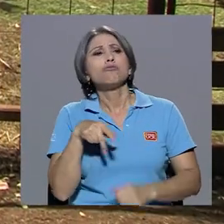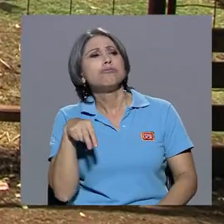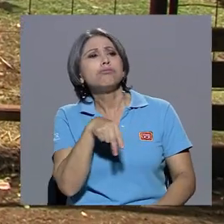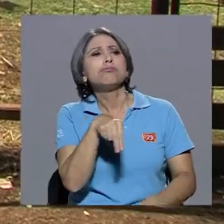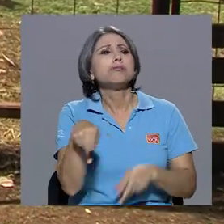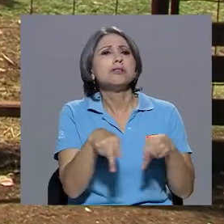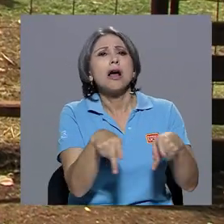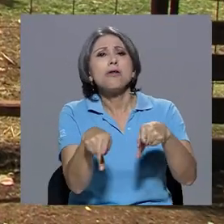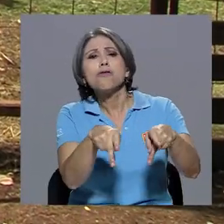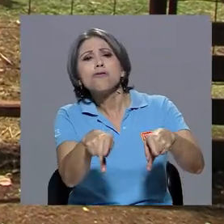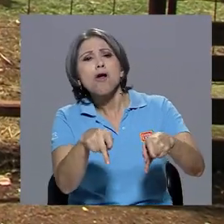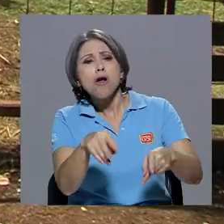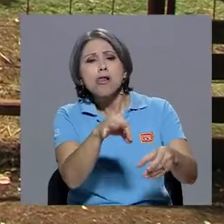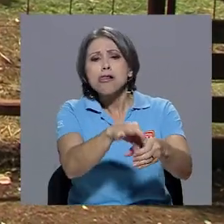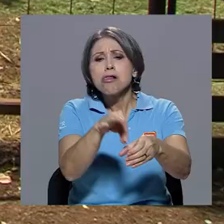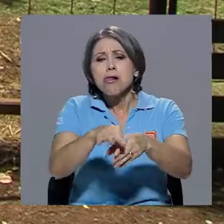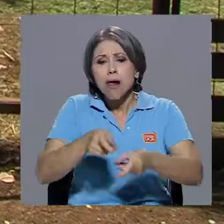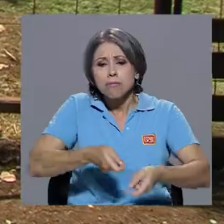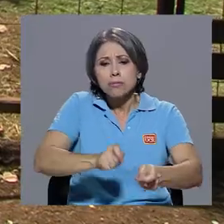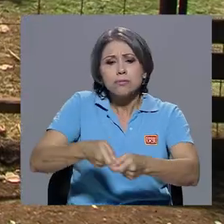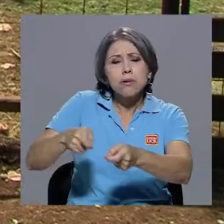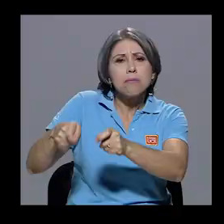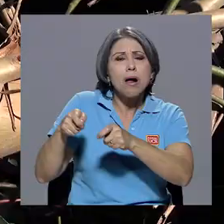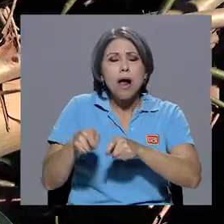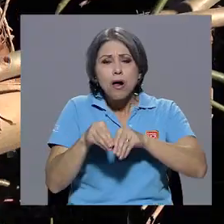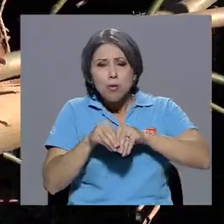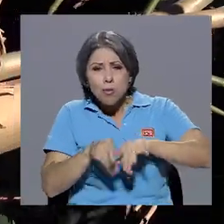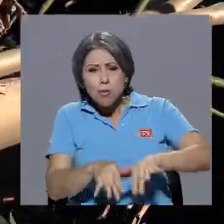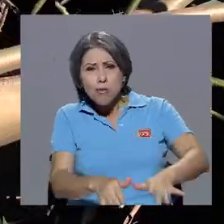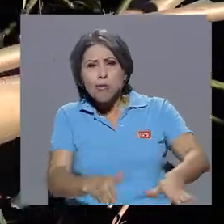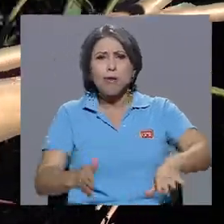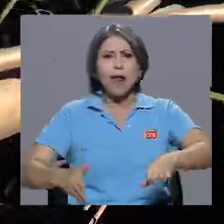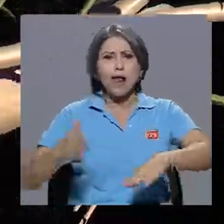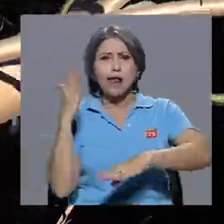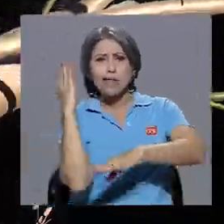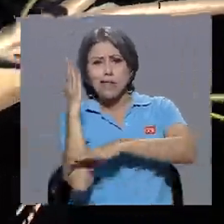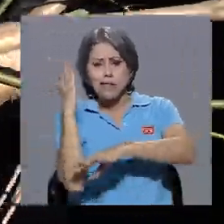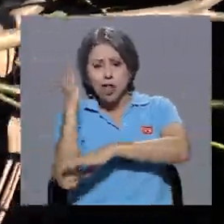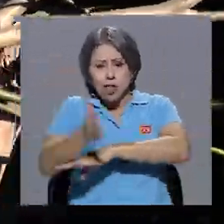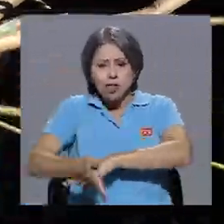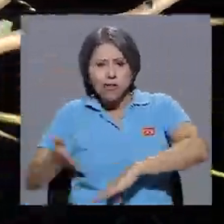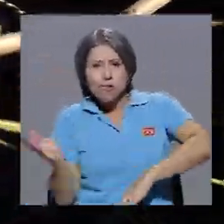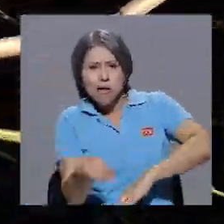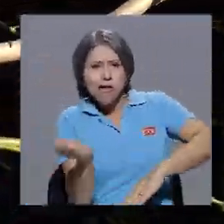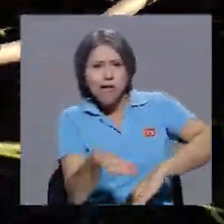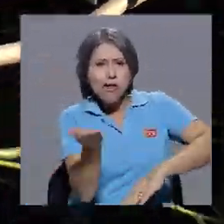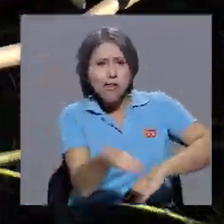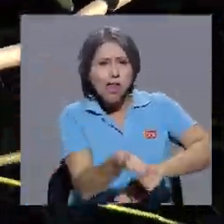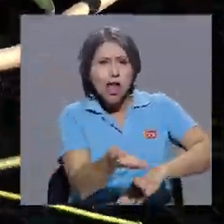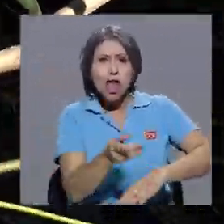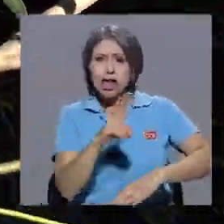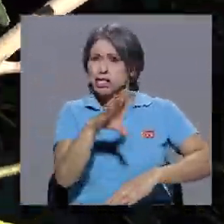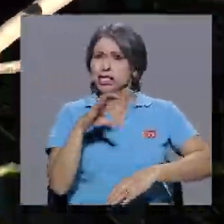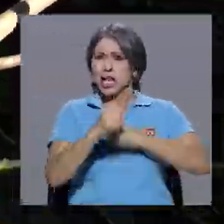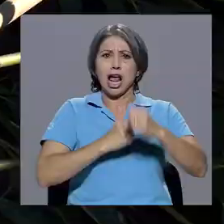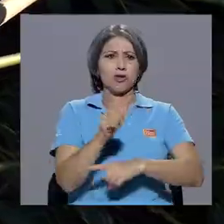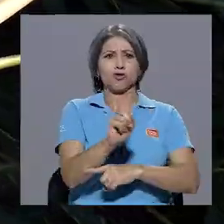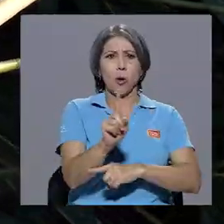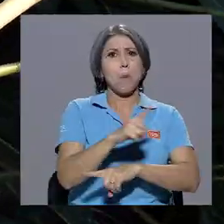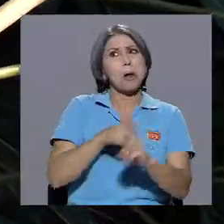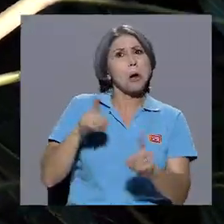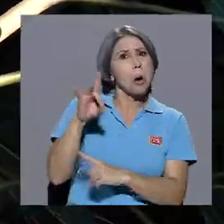quieren, sembrar, regan semillas, como ellos dicen, cortan leña algunos, no hasta los 100 años, pero muchos hasta los 80, 90 años siguen cortando